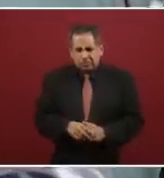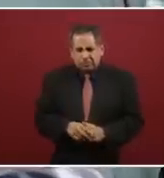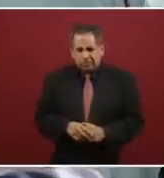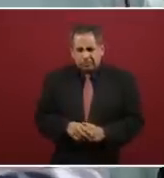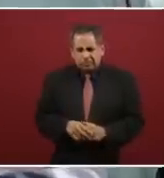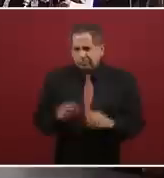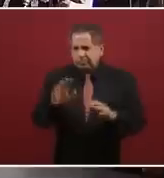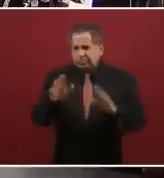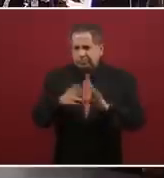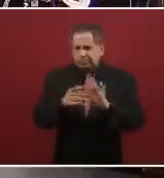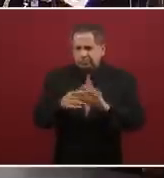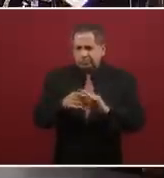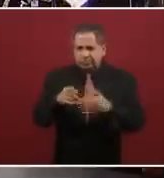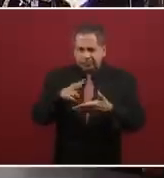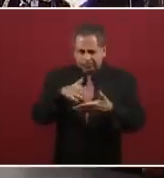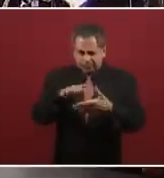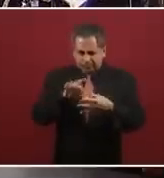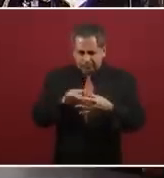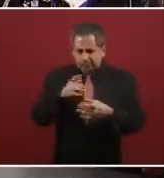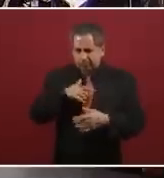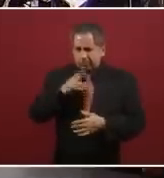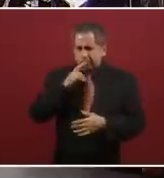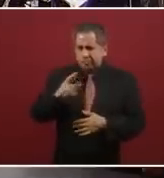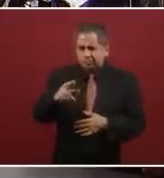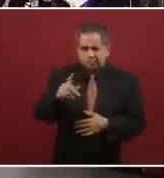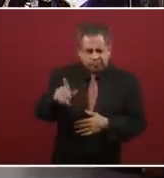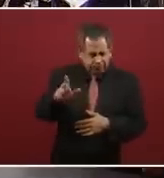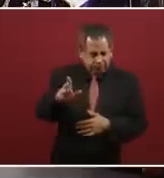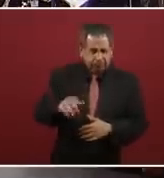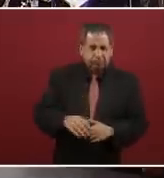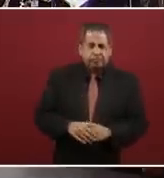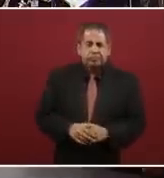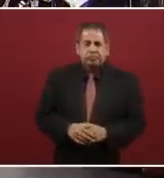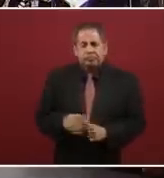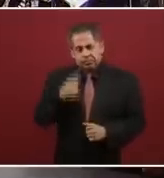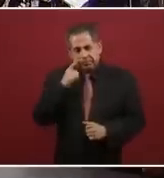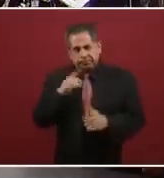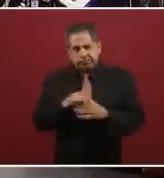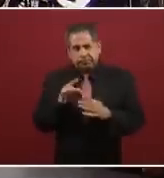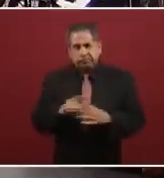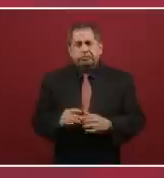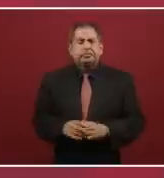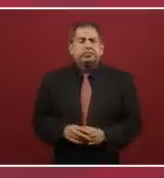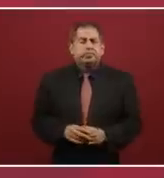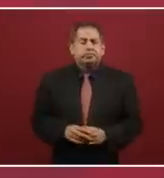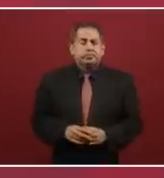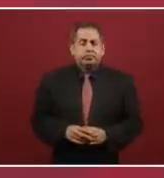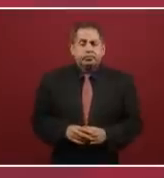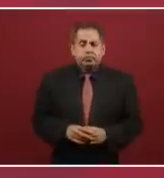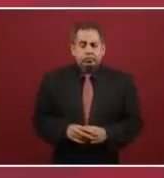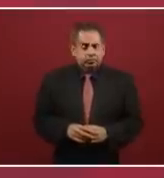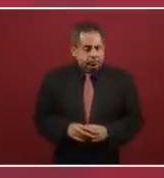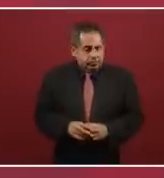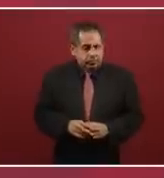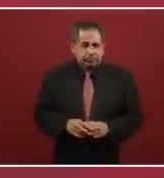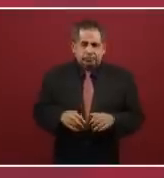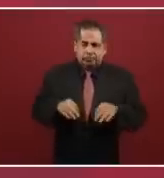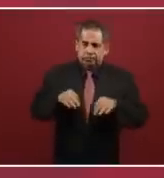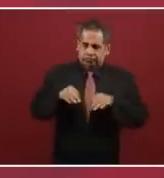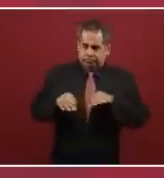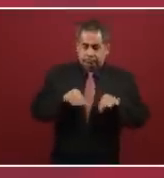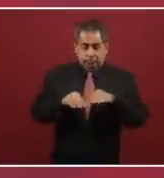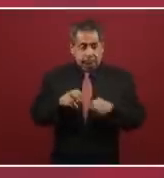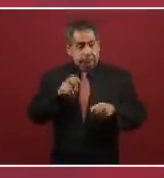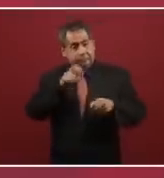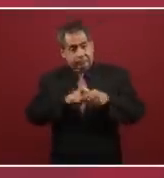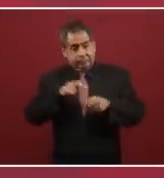A ver, mientras buscas, yo contesto. Miren, están trabajando allá,